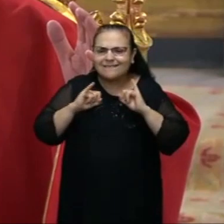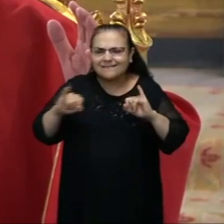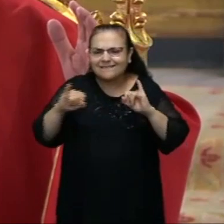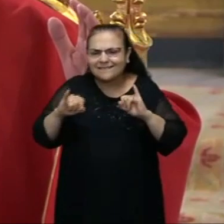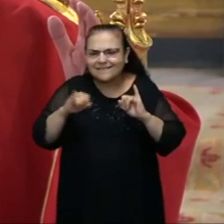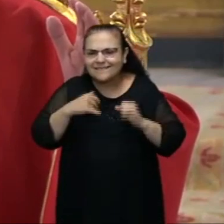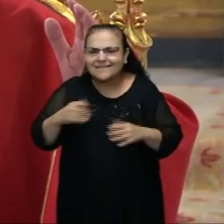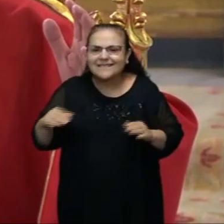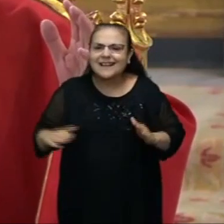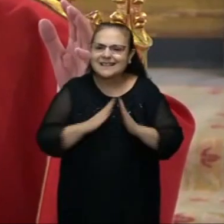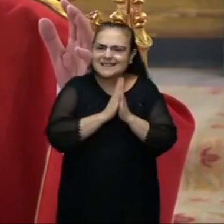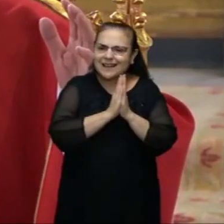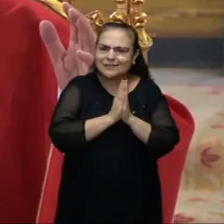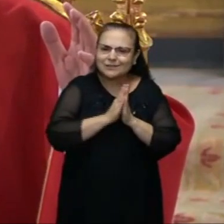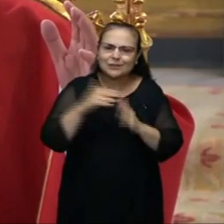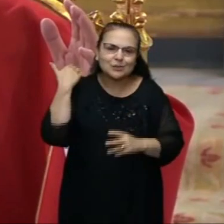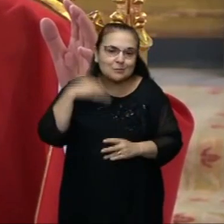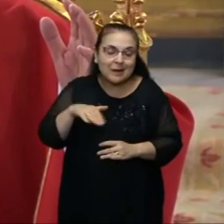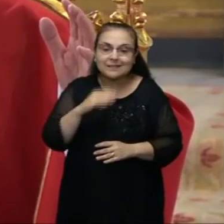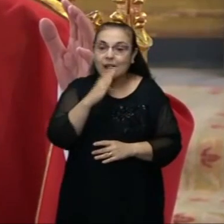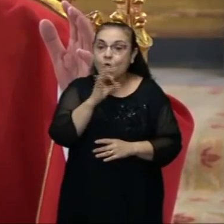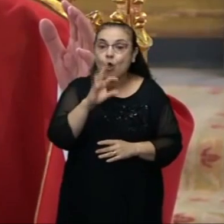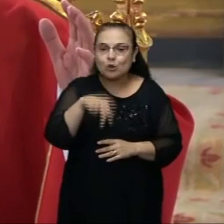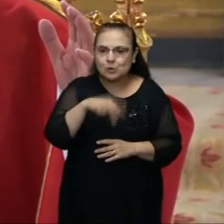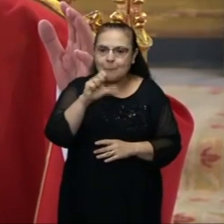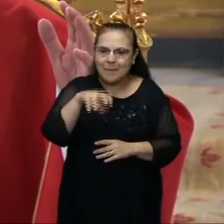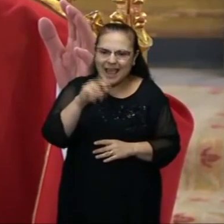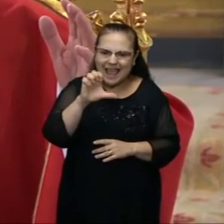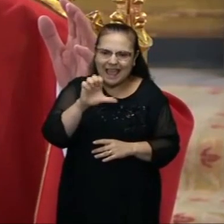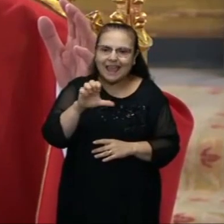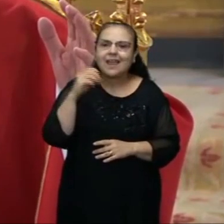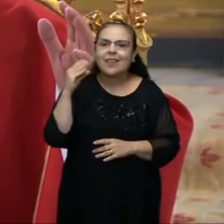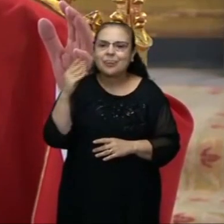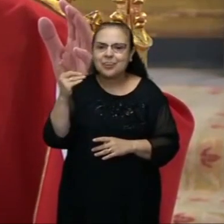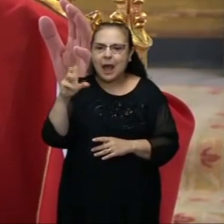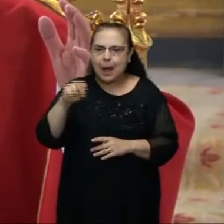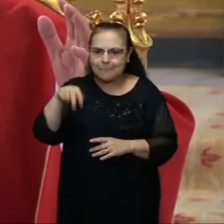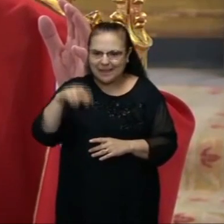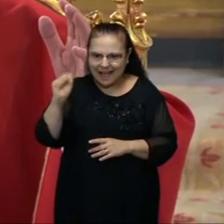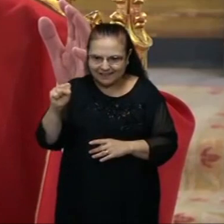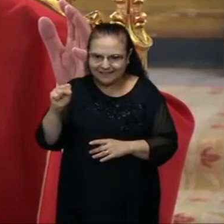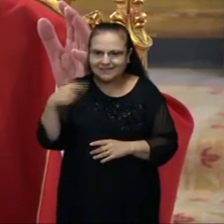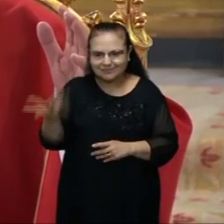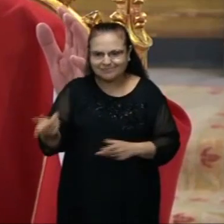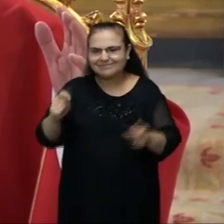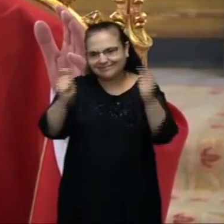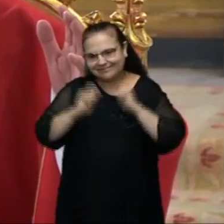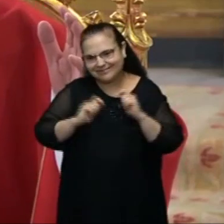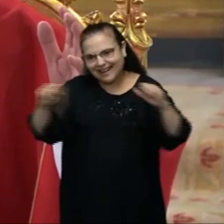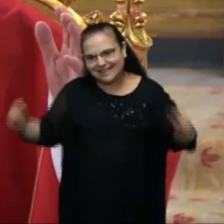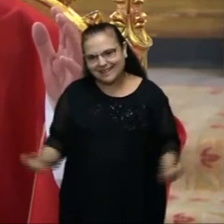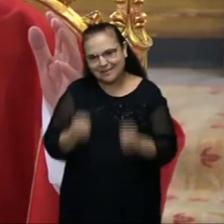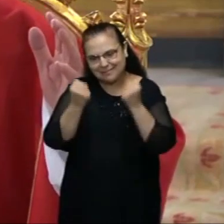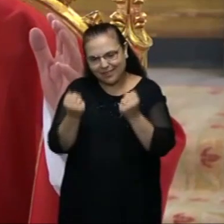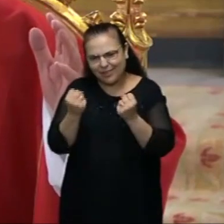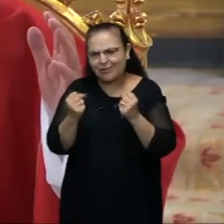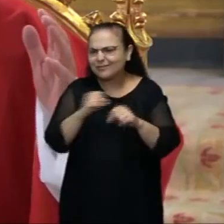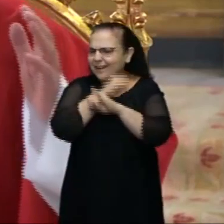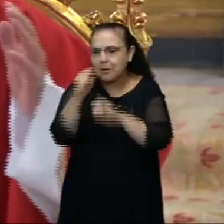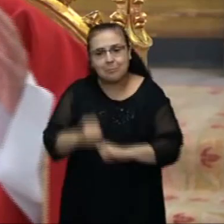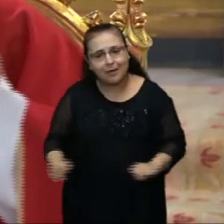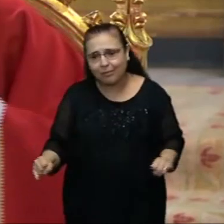de los santos mártires Cosme y Damián, que nos concedas la salvación y la